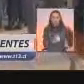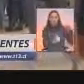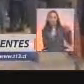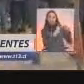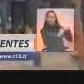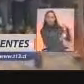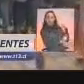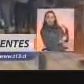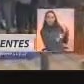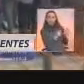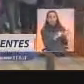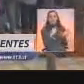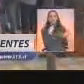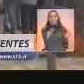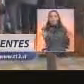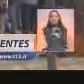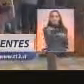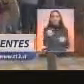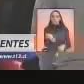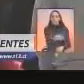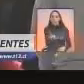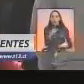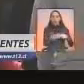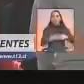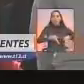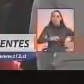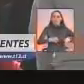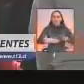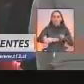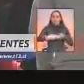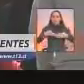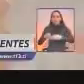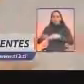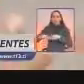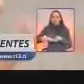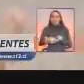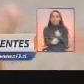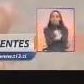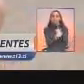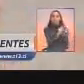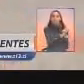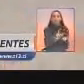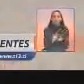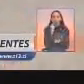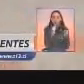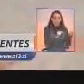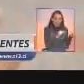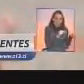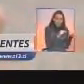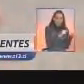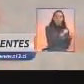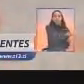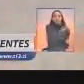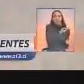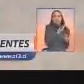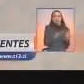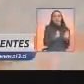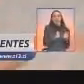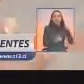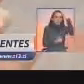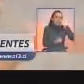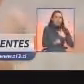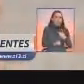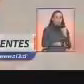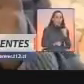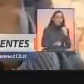A través de una guía de voz, la aplicación indica nombres de calles, intersecciones y lugares cercanos. Miguel fue quien aportó desde las necesidades de las personas